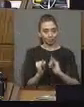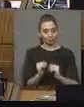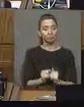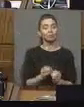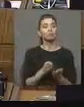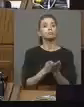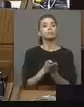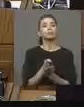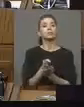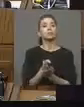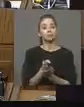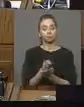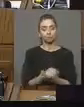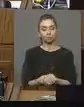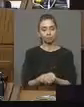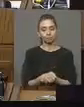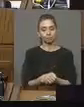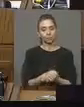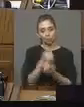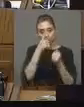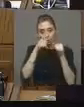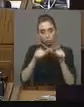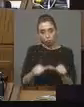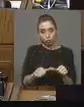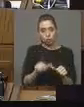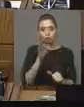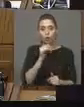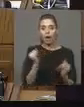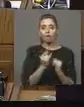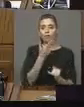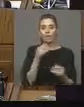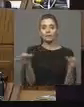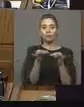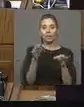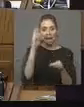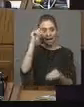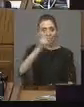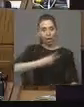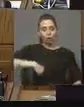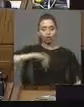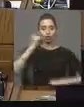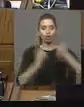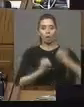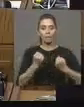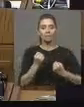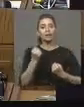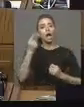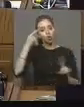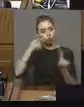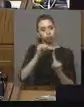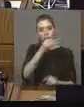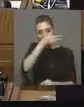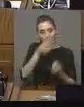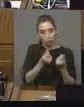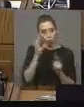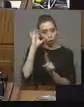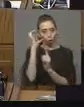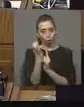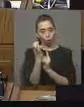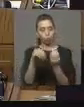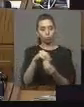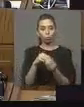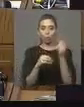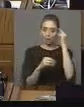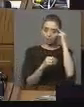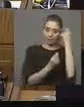Parto con una cita. Durante mucho tiempo no teníamos una manera fácil de explicar la idea de que somos una empresa con fines de lucro. Nuestra cultura combina la cabeza